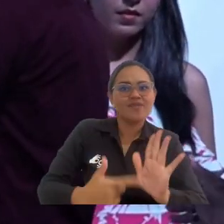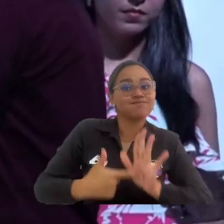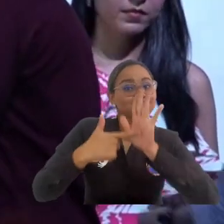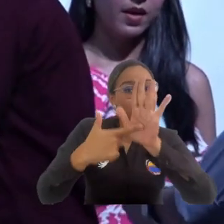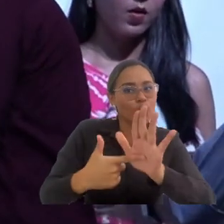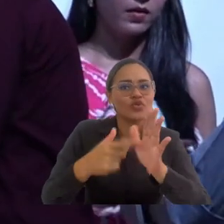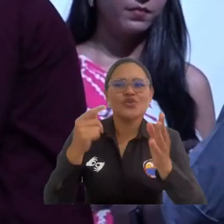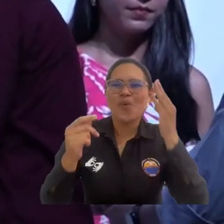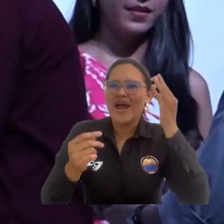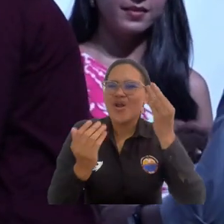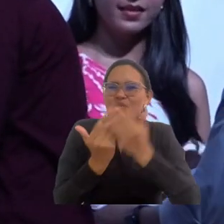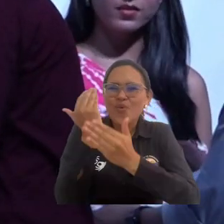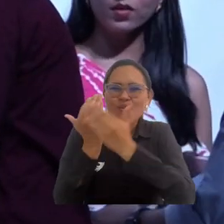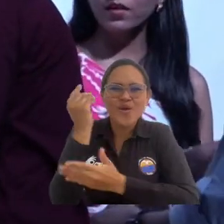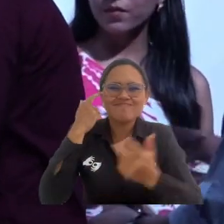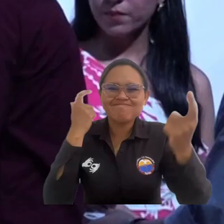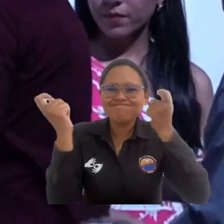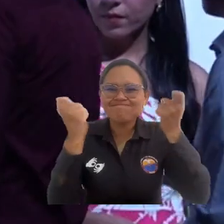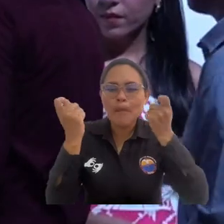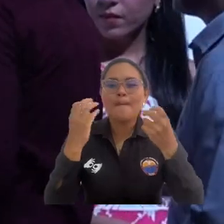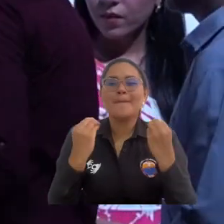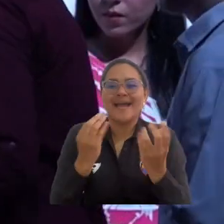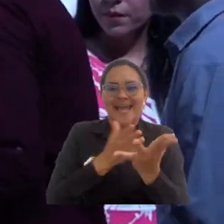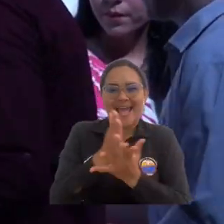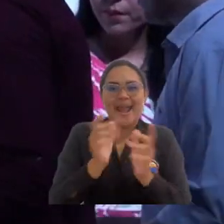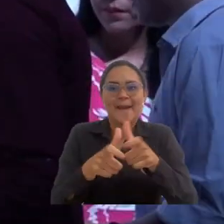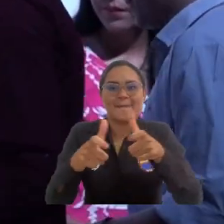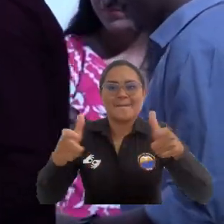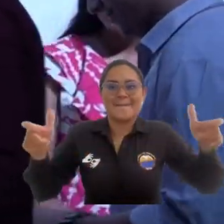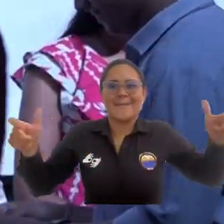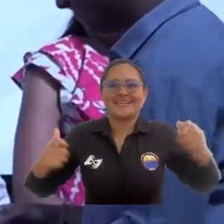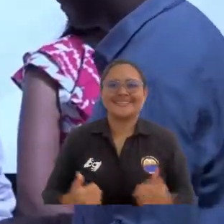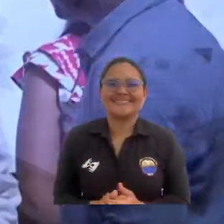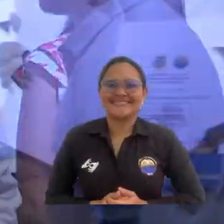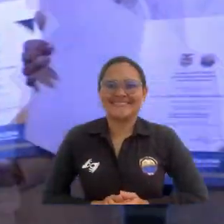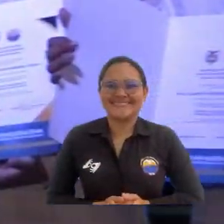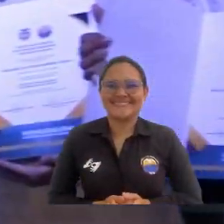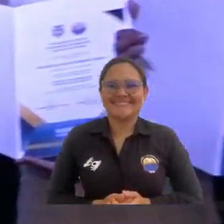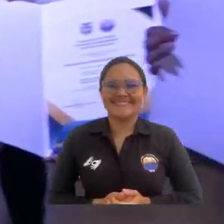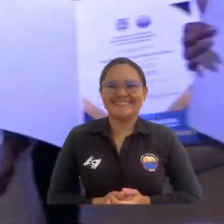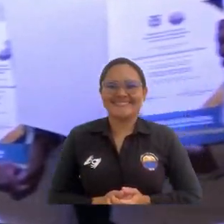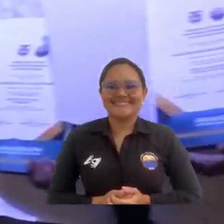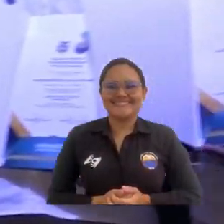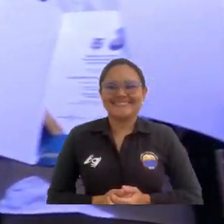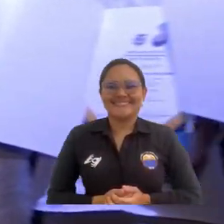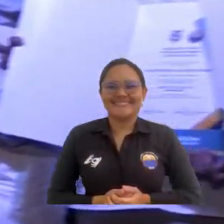crear nuevas estrategias para que nuestro programa siga creciendo mucho más.